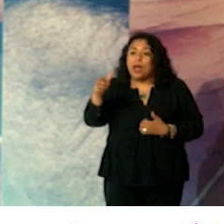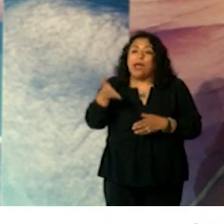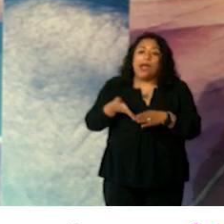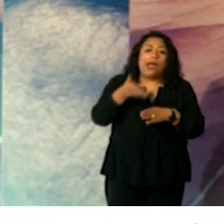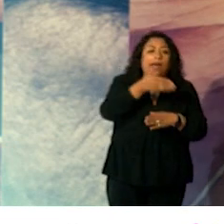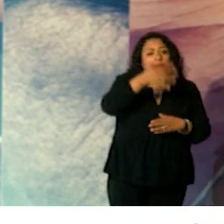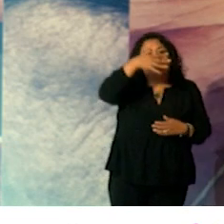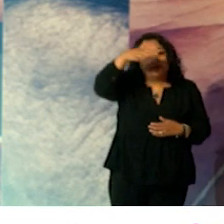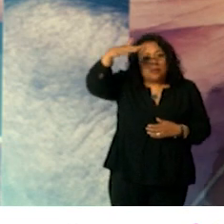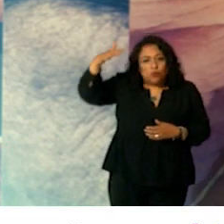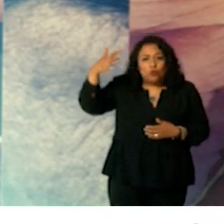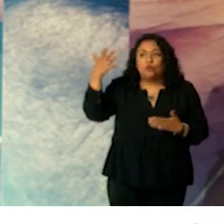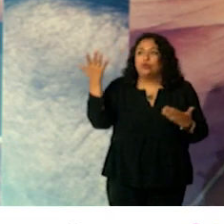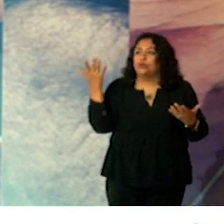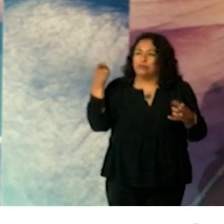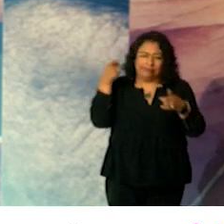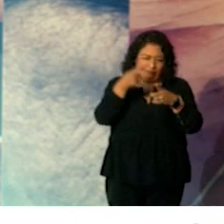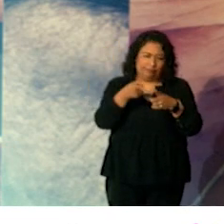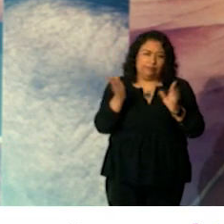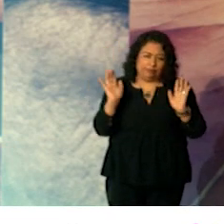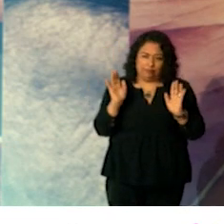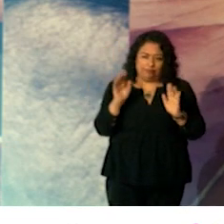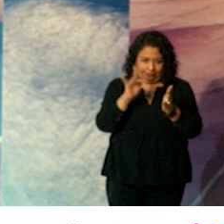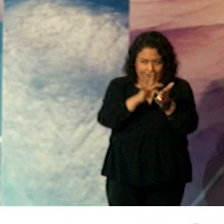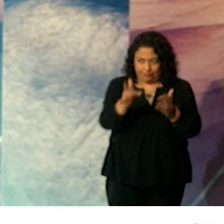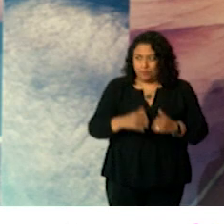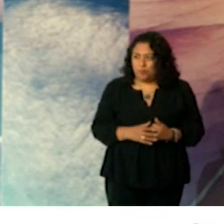generaciones mayores, como muy concretamente? Gracias.